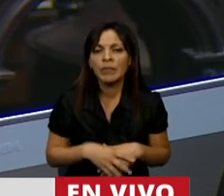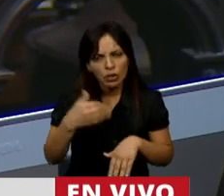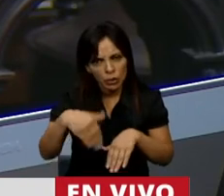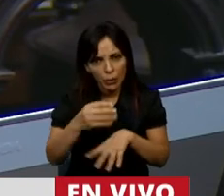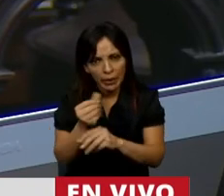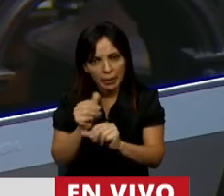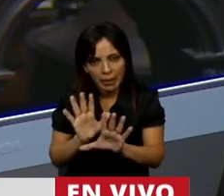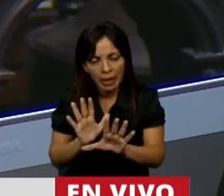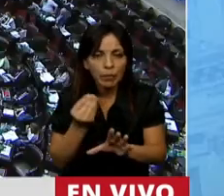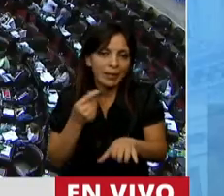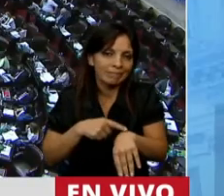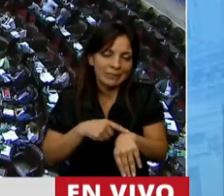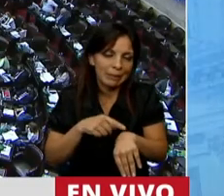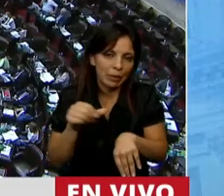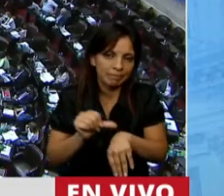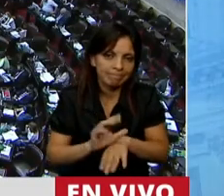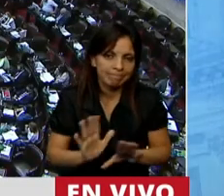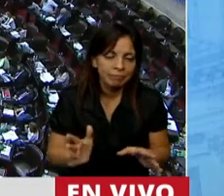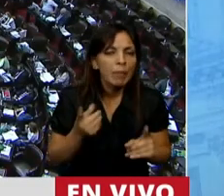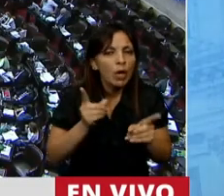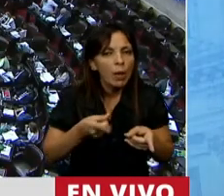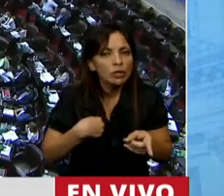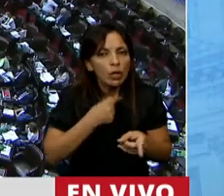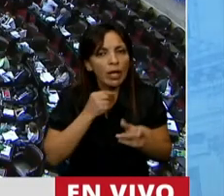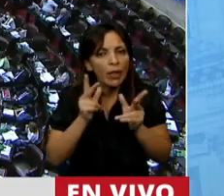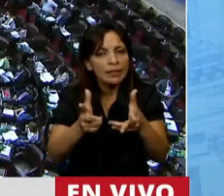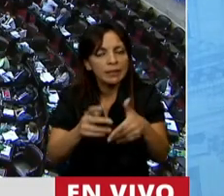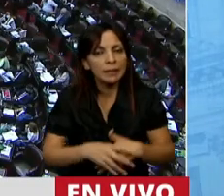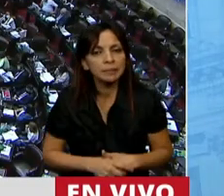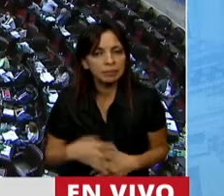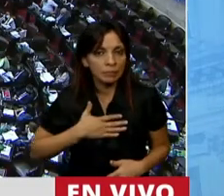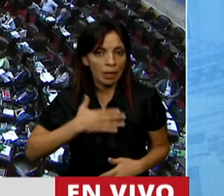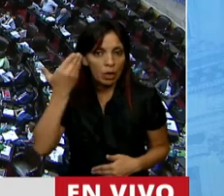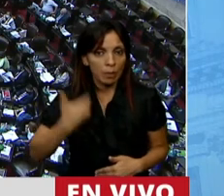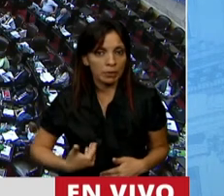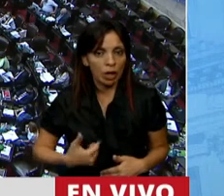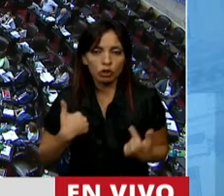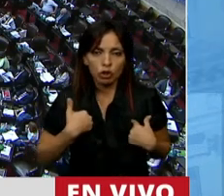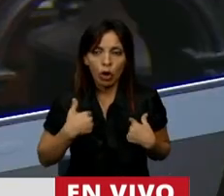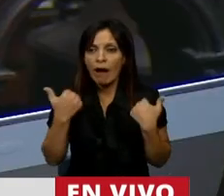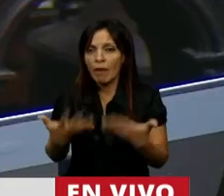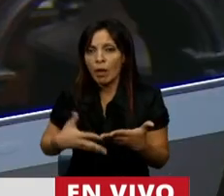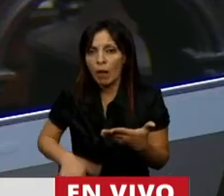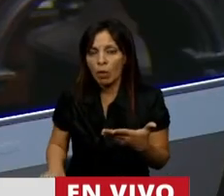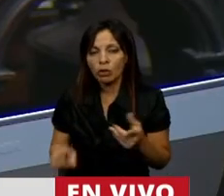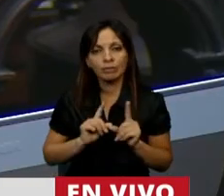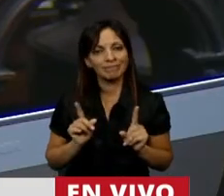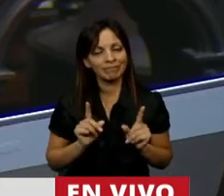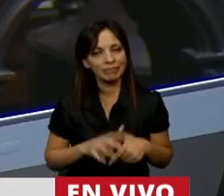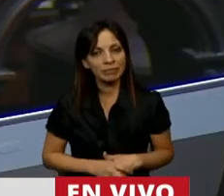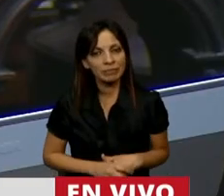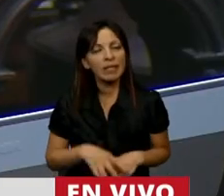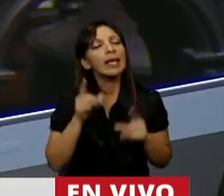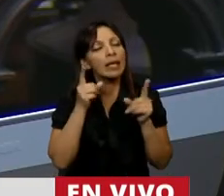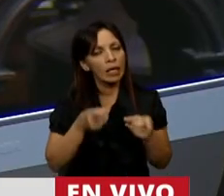presidente, porque se me acabó el tiempo, pero quiero decir que en lo personal no estoy a favor del aborto. Pero voy